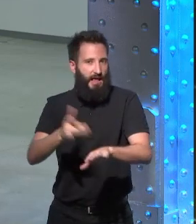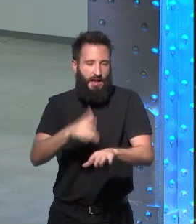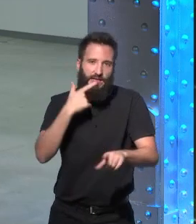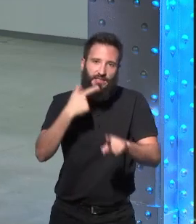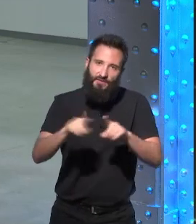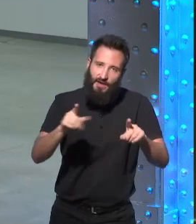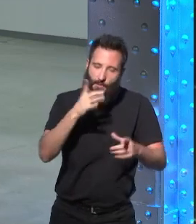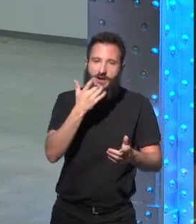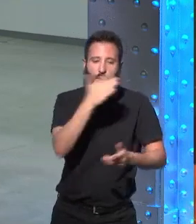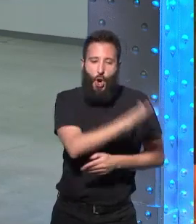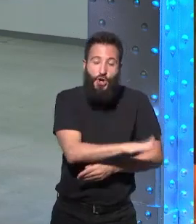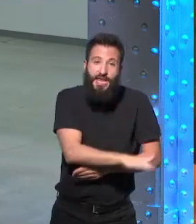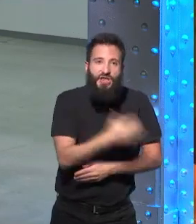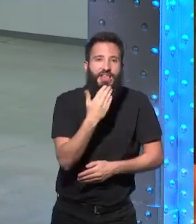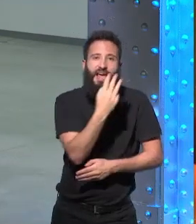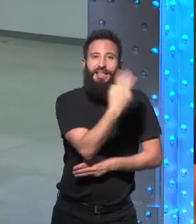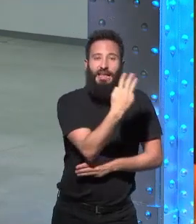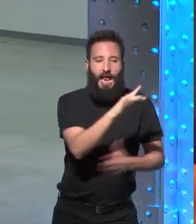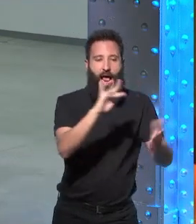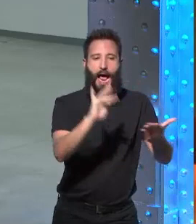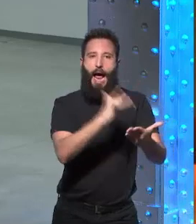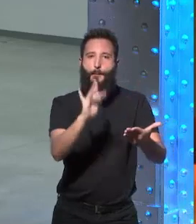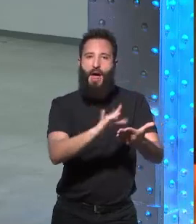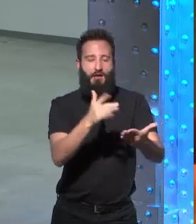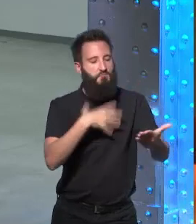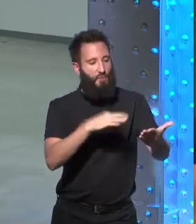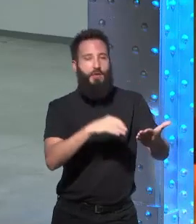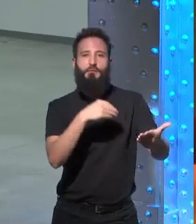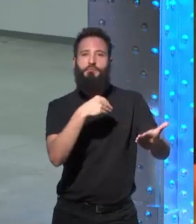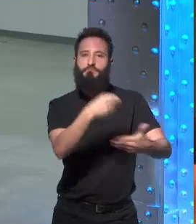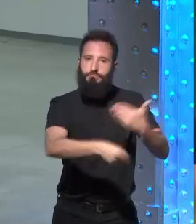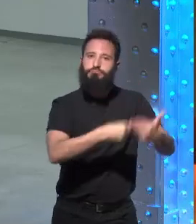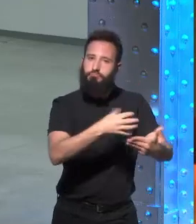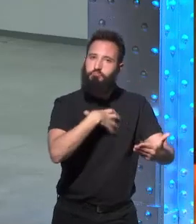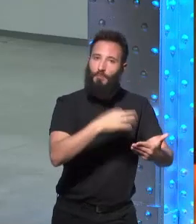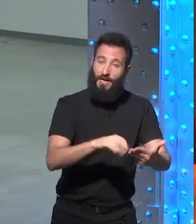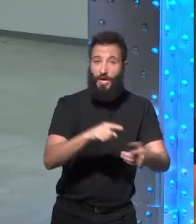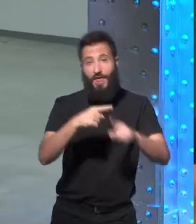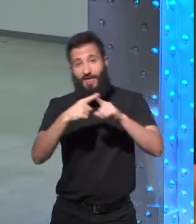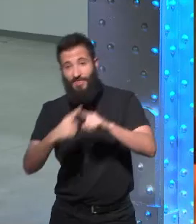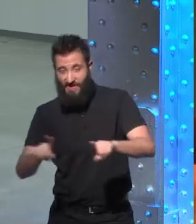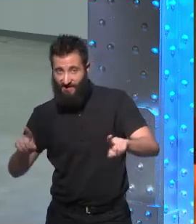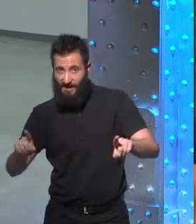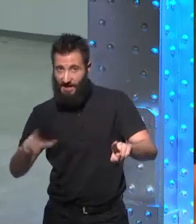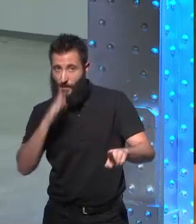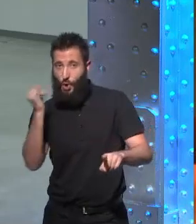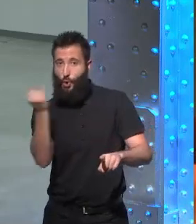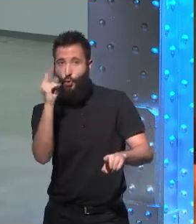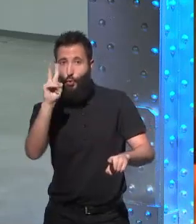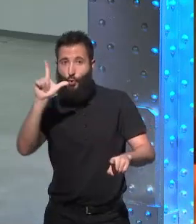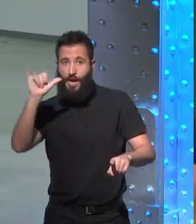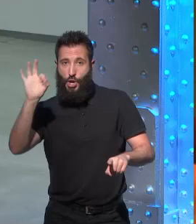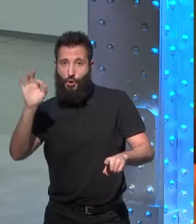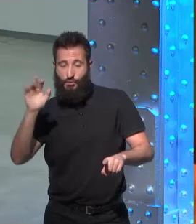años le dejas un iPad y que lo sepa utilizar, y otra cosa muy diferente es, como nos decía Julio, que